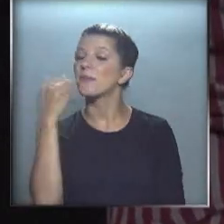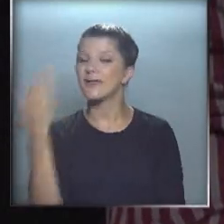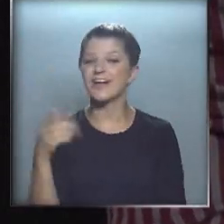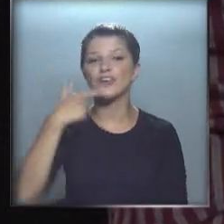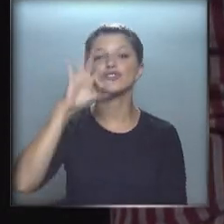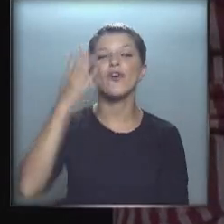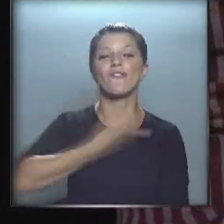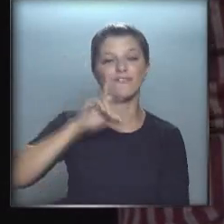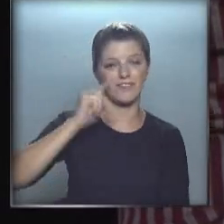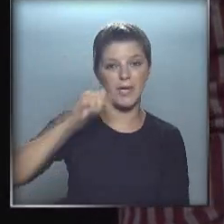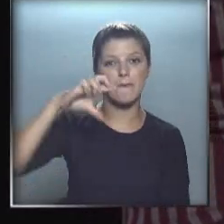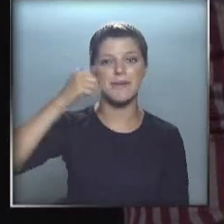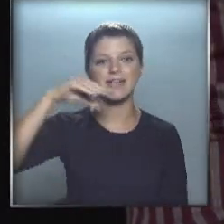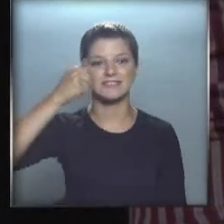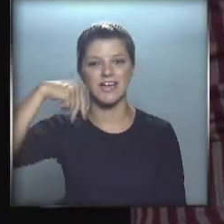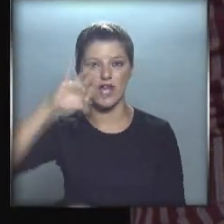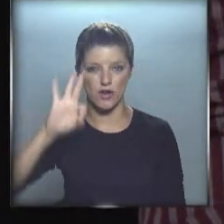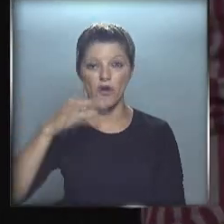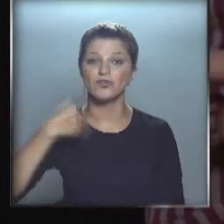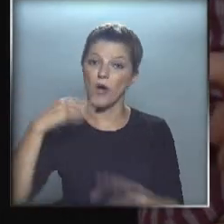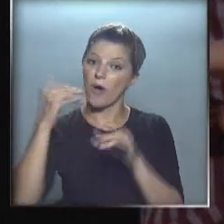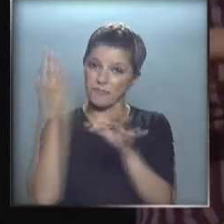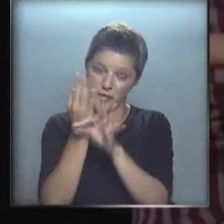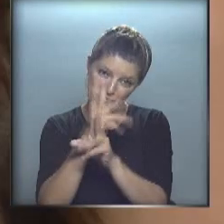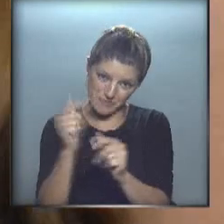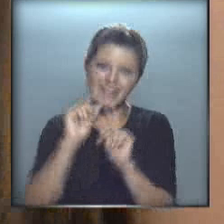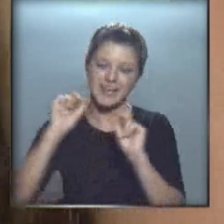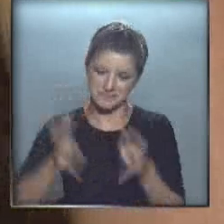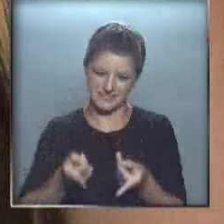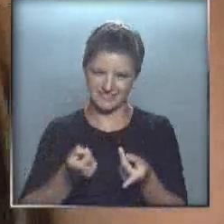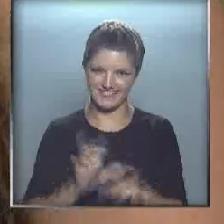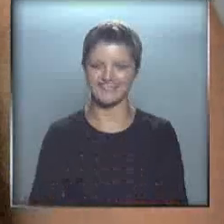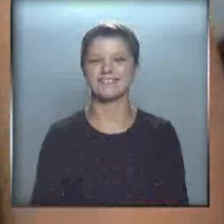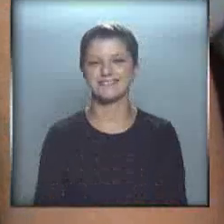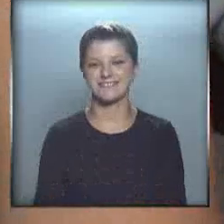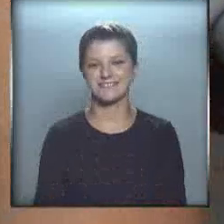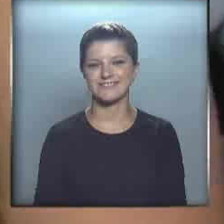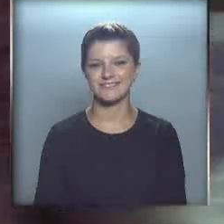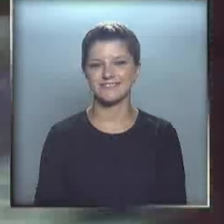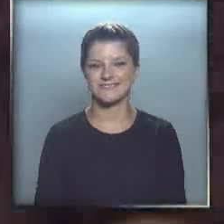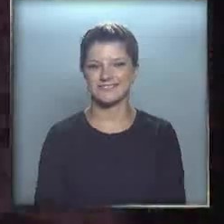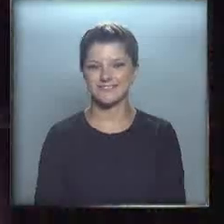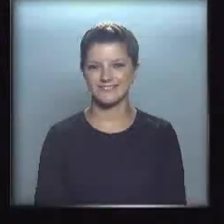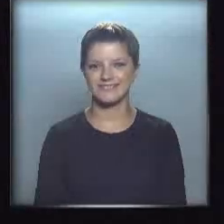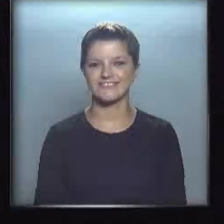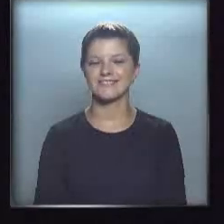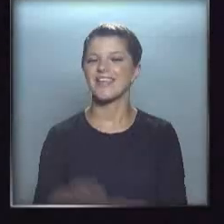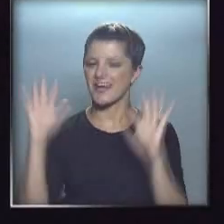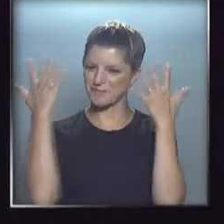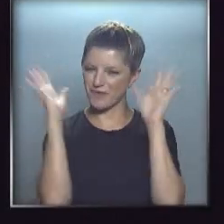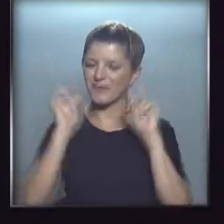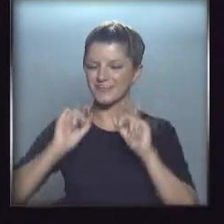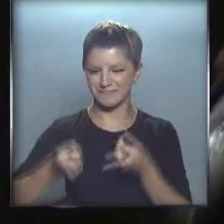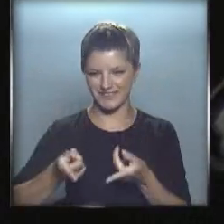La señorita. Sofía Pachano y Valilce. Muy bien, Sofía Pachano está aquí también, es parte del elenco de Señales. Fuerte el aplauso para